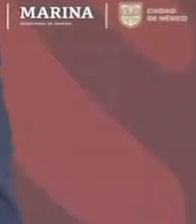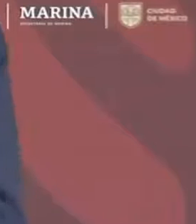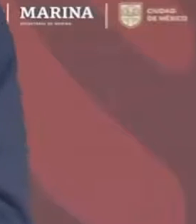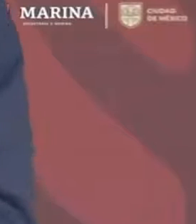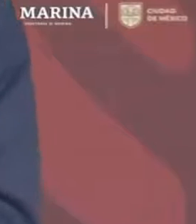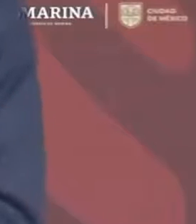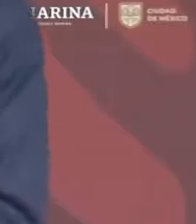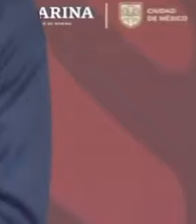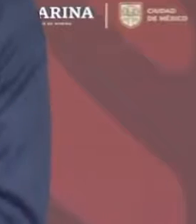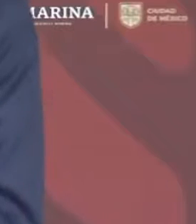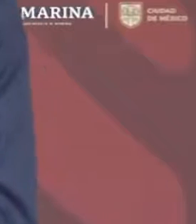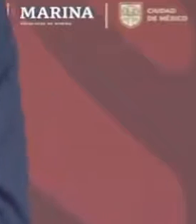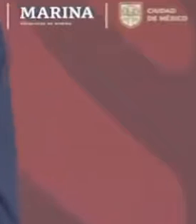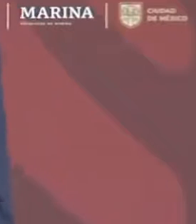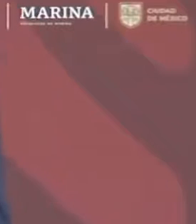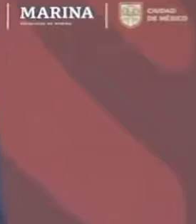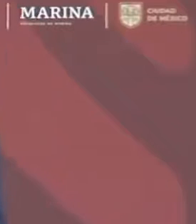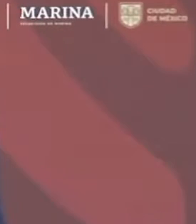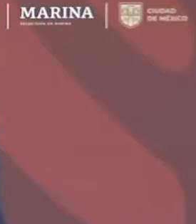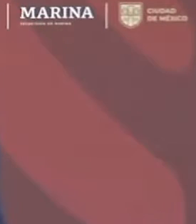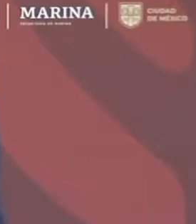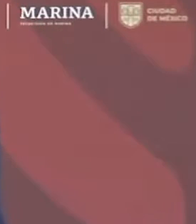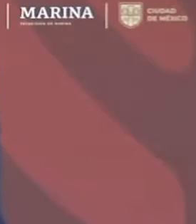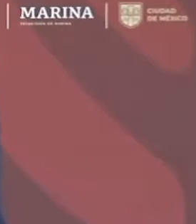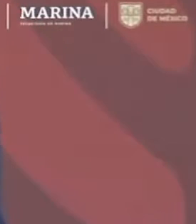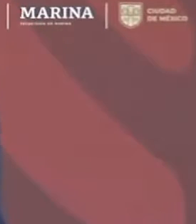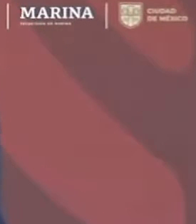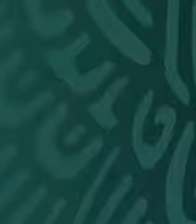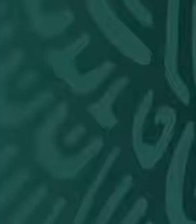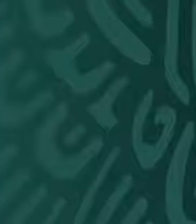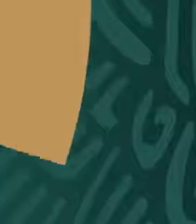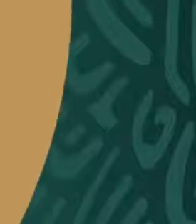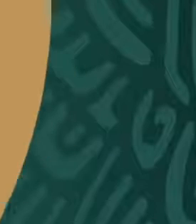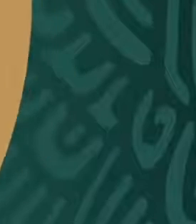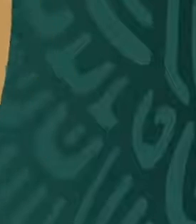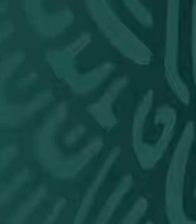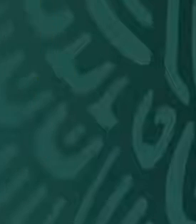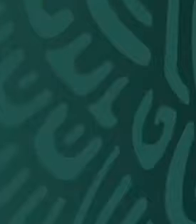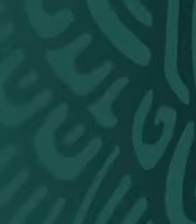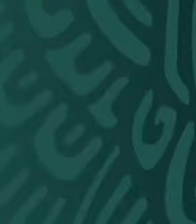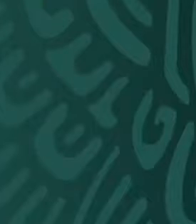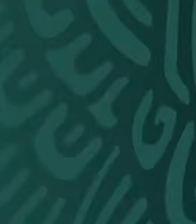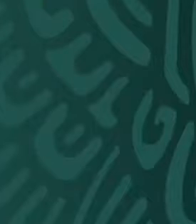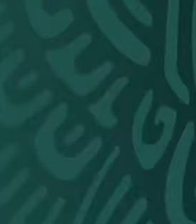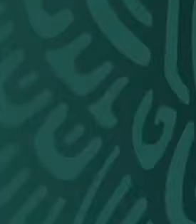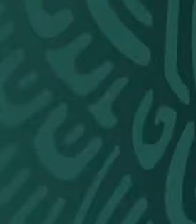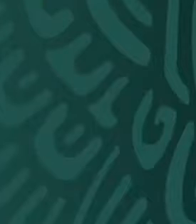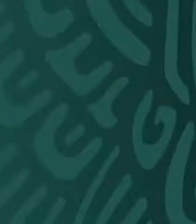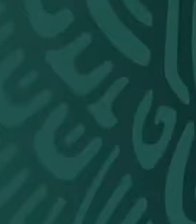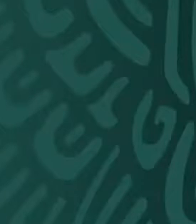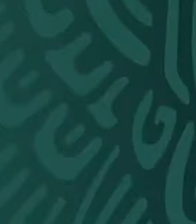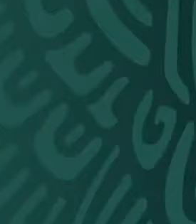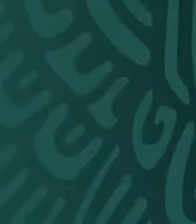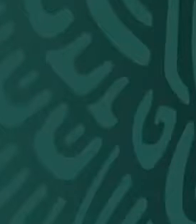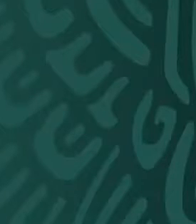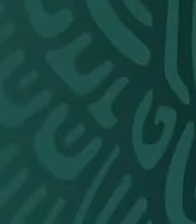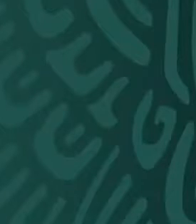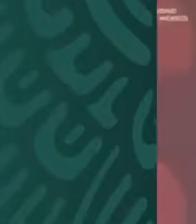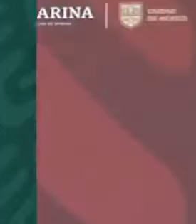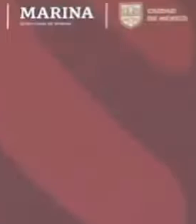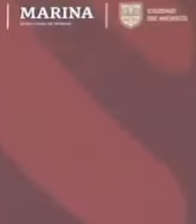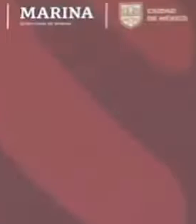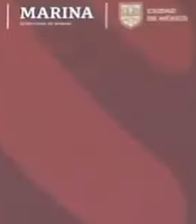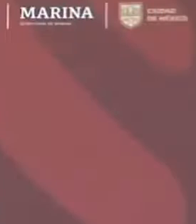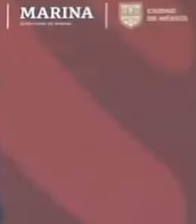de la Armada de México, el jefe del Ejecutivo expresó su reconocimiento a esa institución, pilar fundamental del